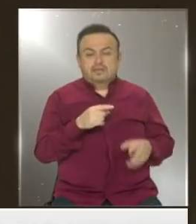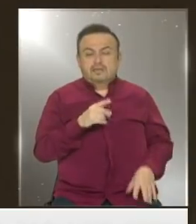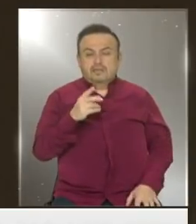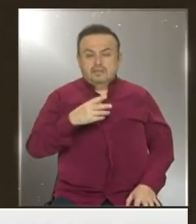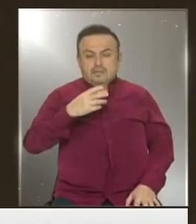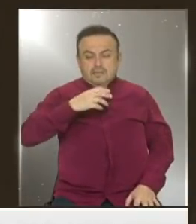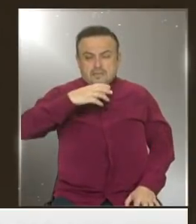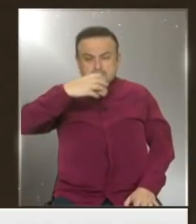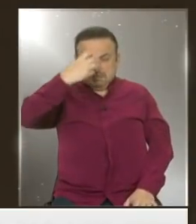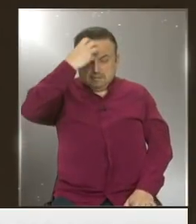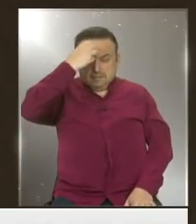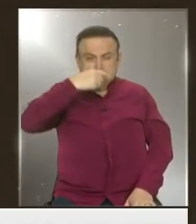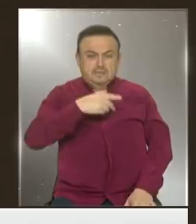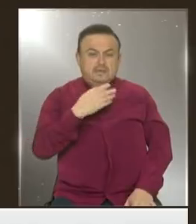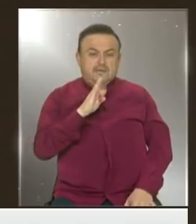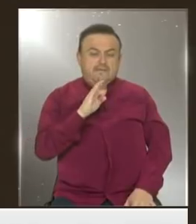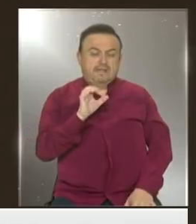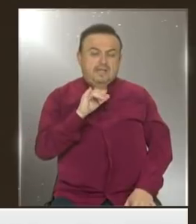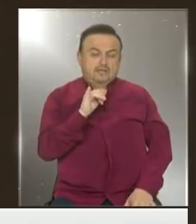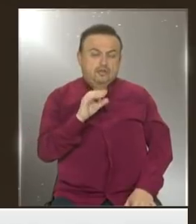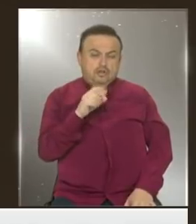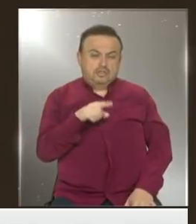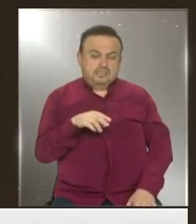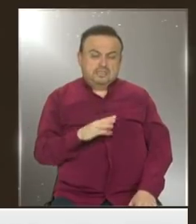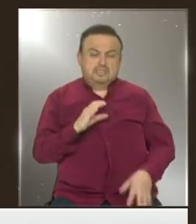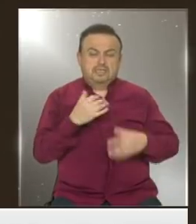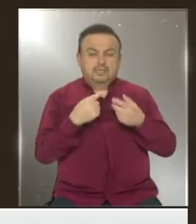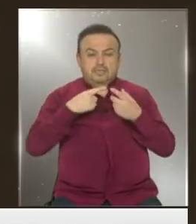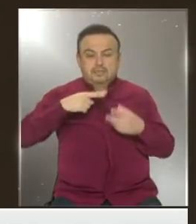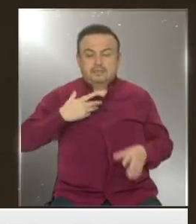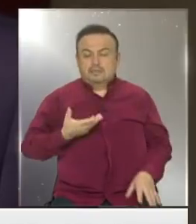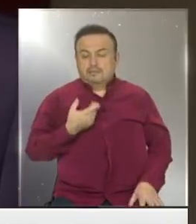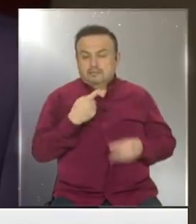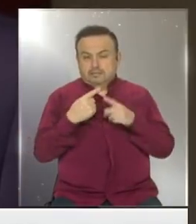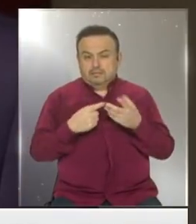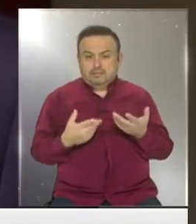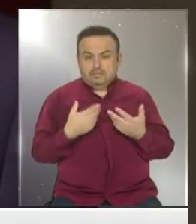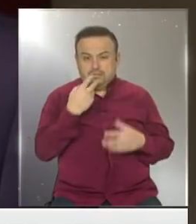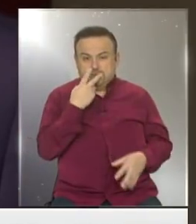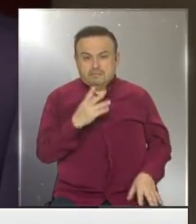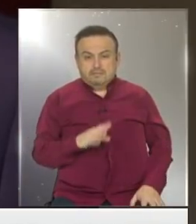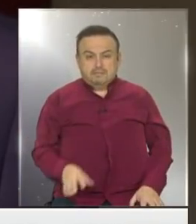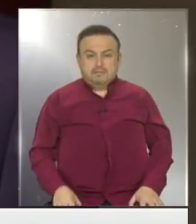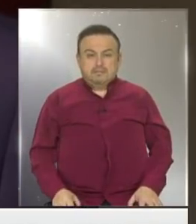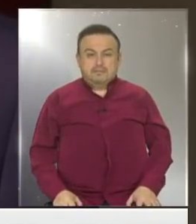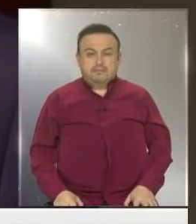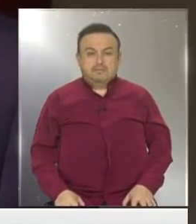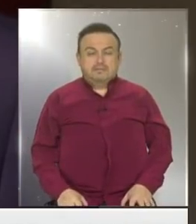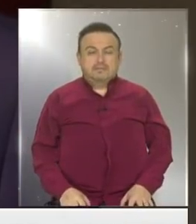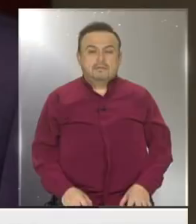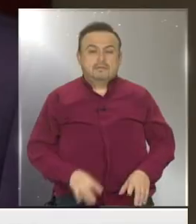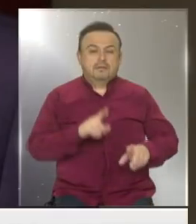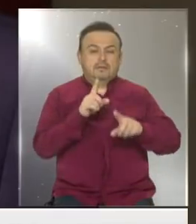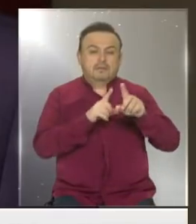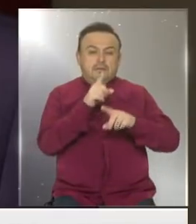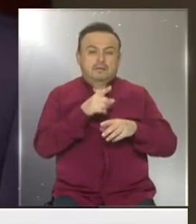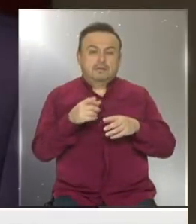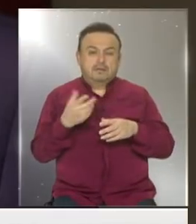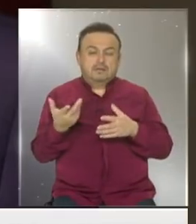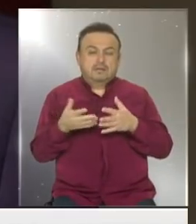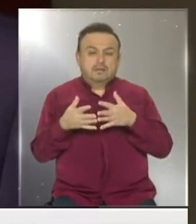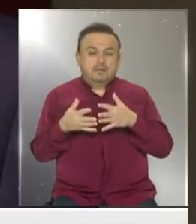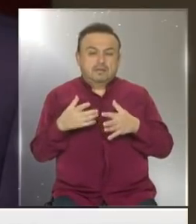Meghan, artistas como Beyoncé, Taylor Swift, ahí vemos a Donald Trump. Bueno, es que también Madame Tussauds, hay uno en Estados Unidos,